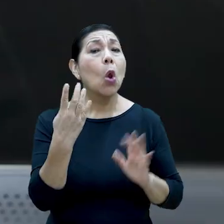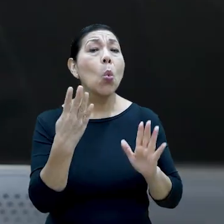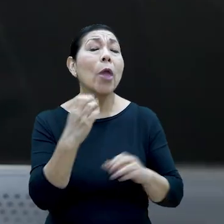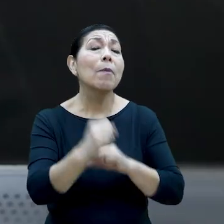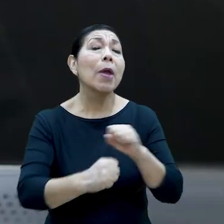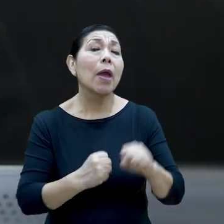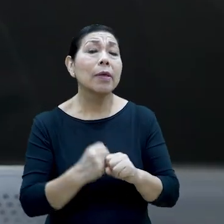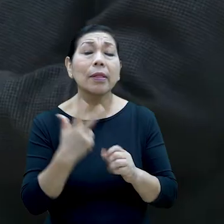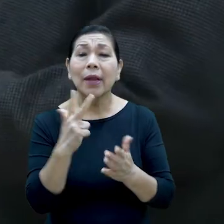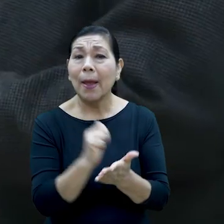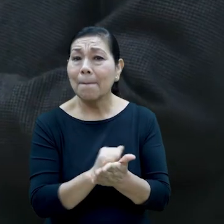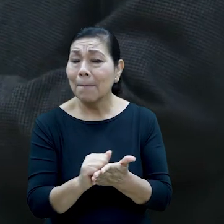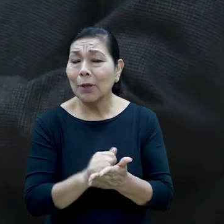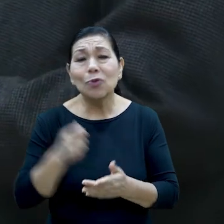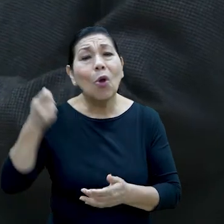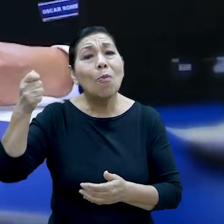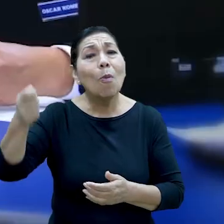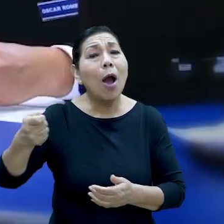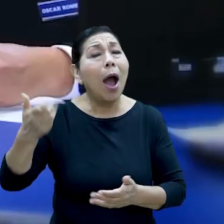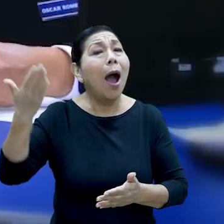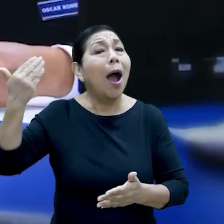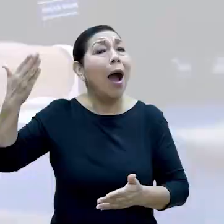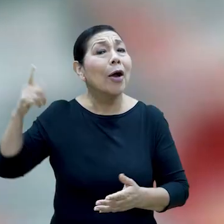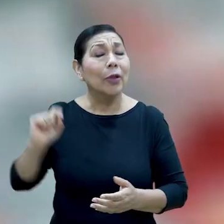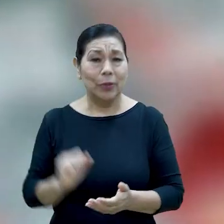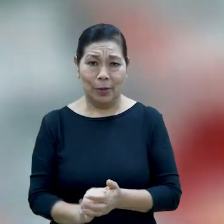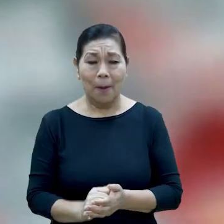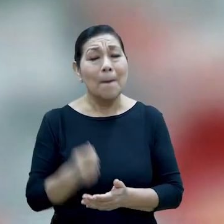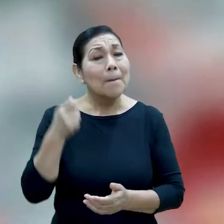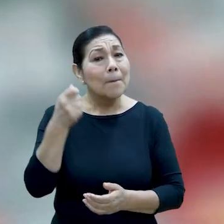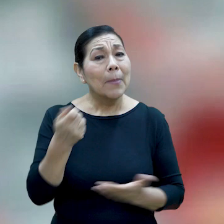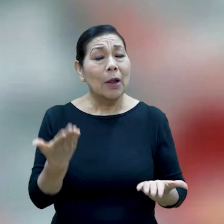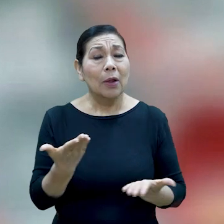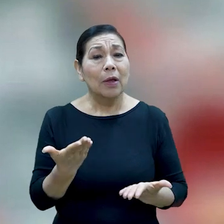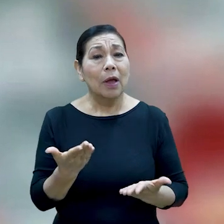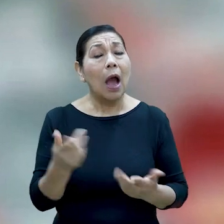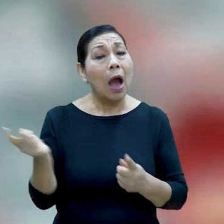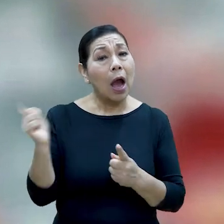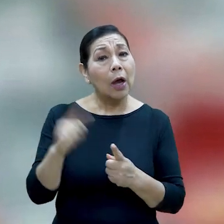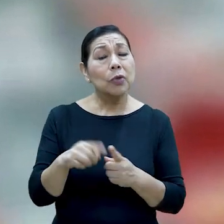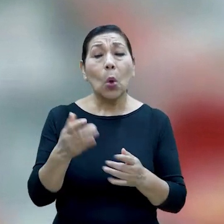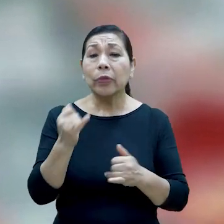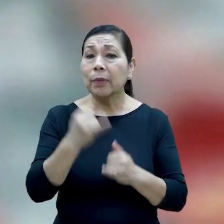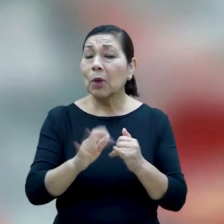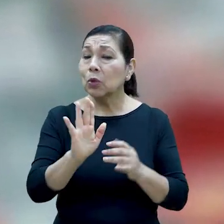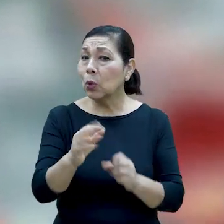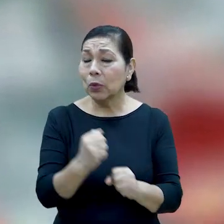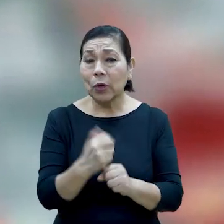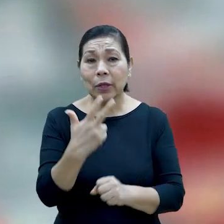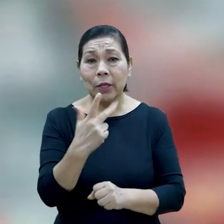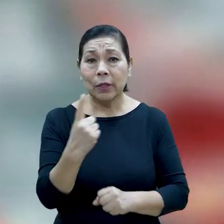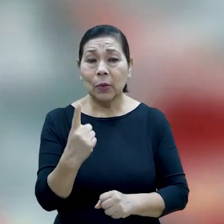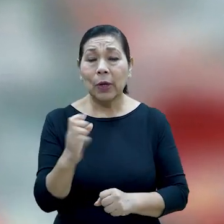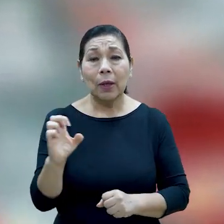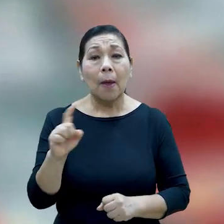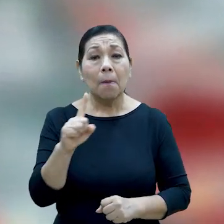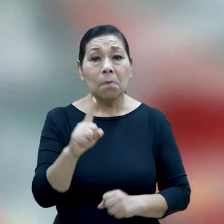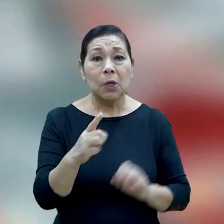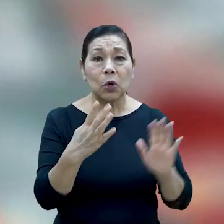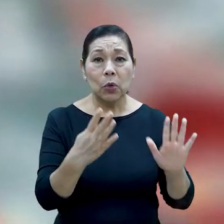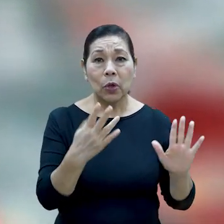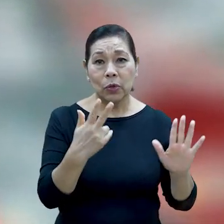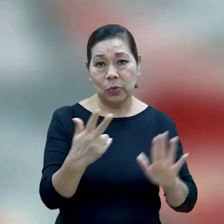solo 9 años y 3 meses de aportaciones al Sistema Nacional de Pensiones a la fecha de su cese laboral, el 31 de